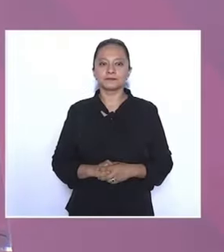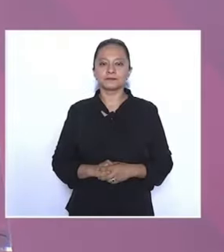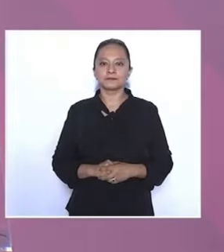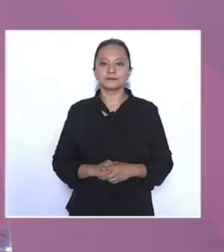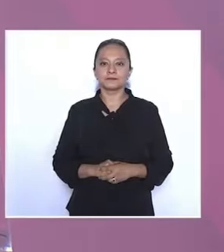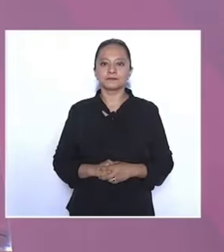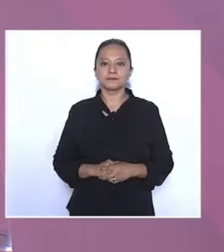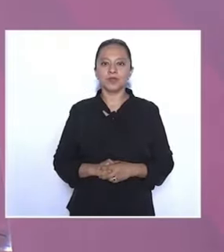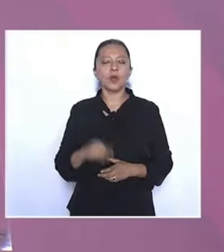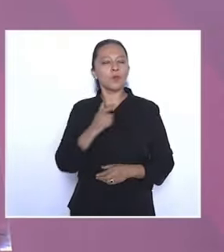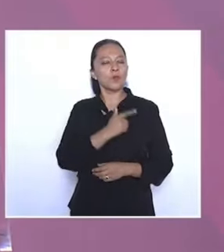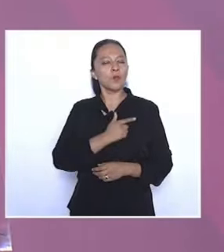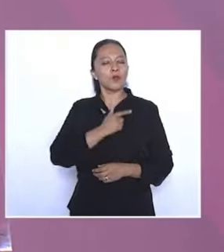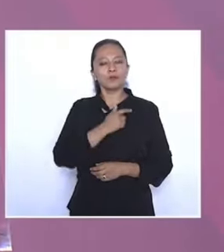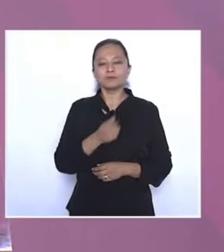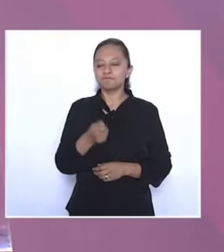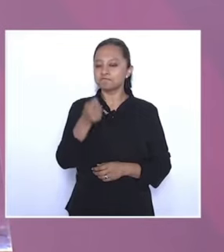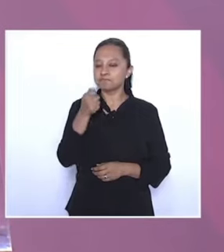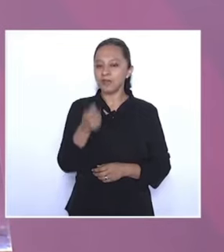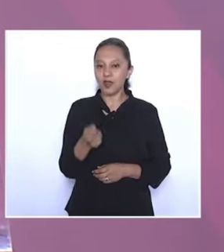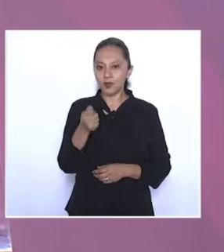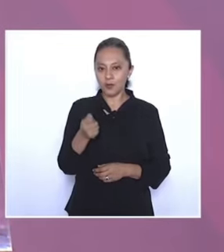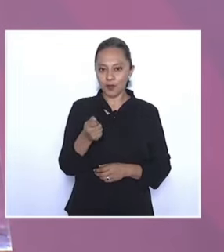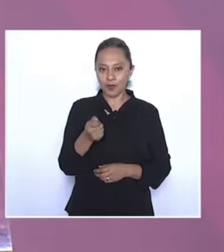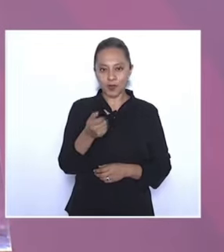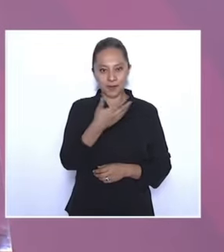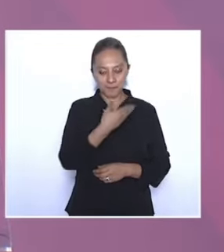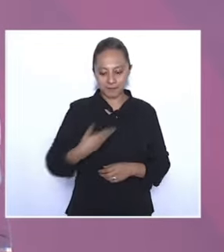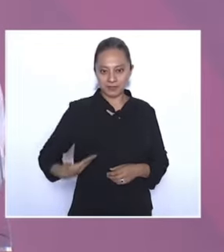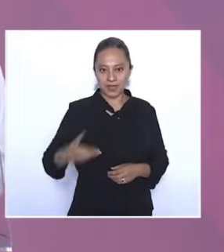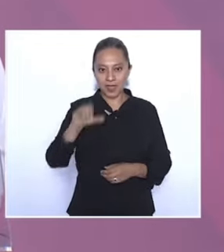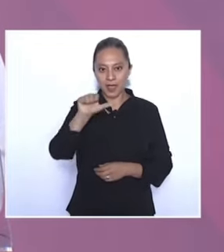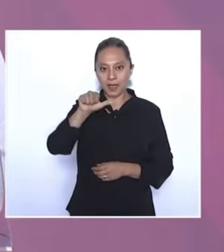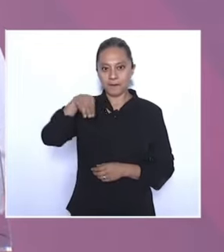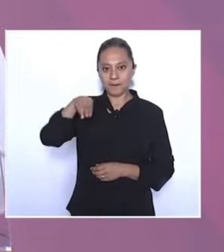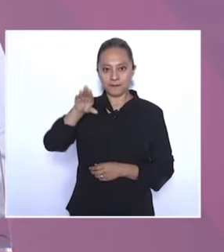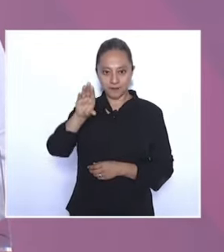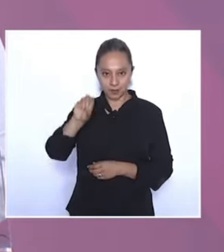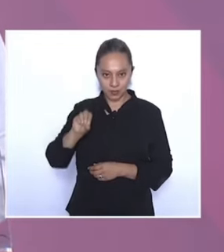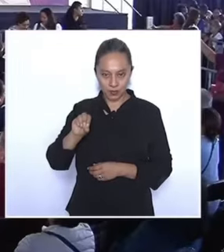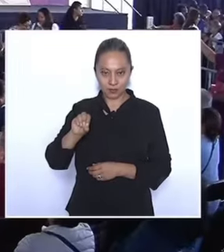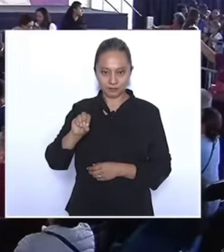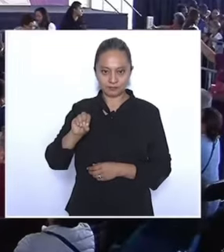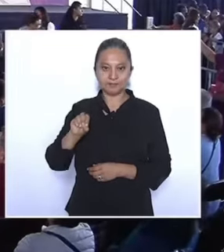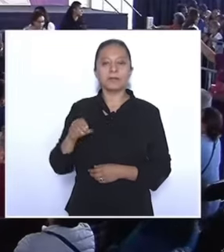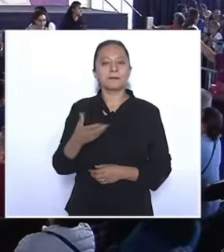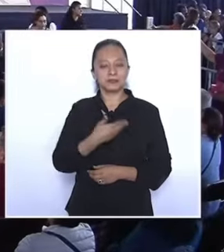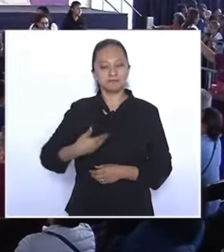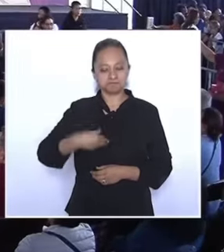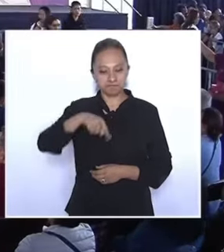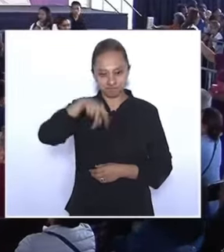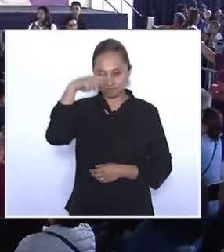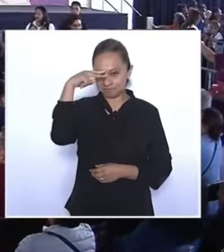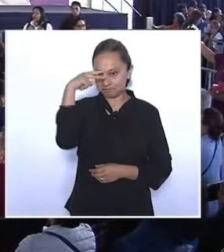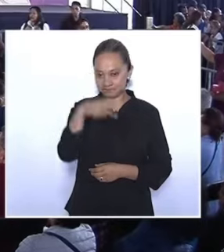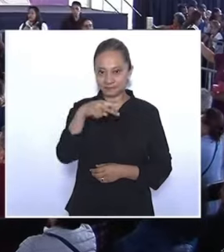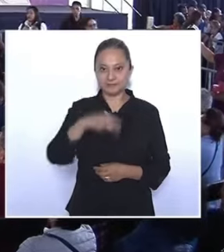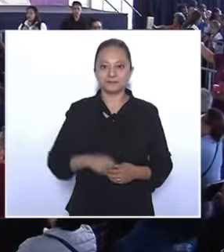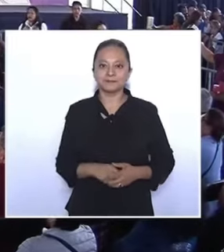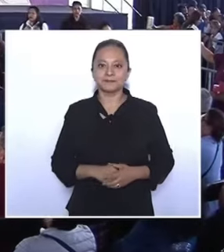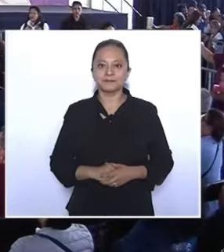Saludo con mucho gusto al licenciado Andrés Manuel López Obrador, presidente constitucional de los Estados Unidos